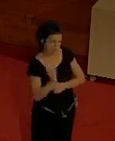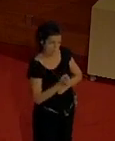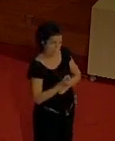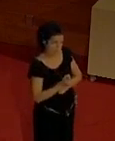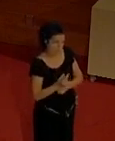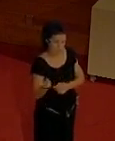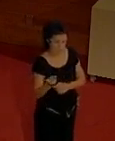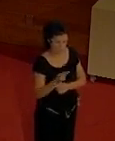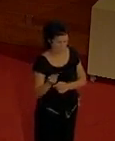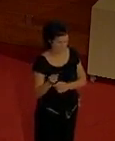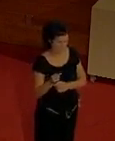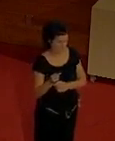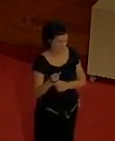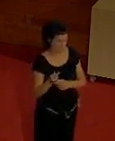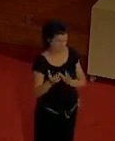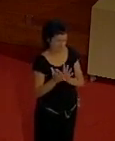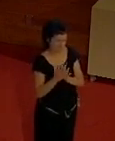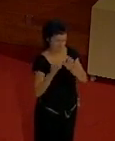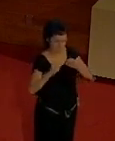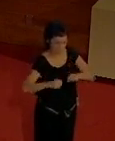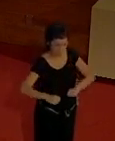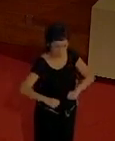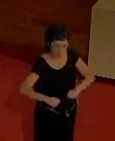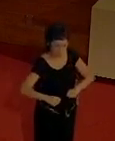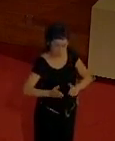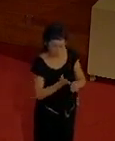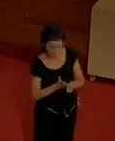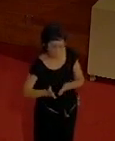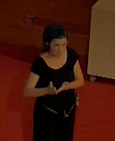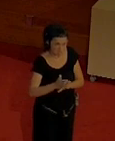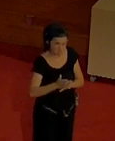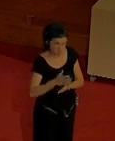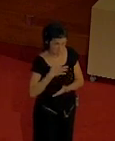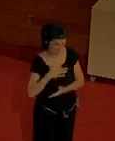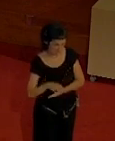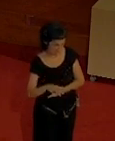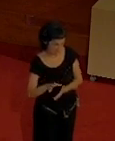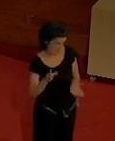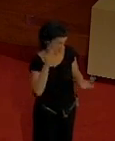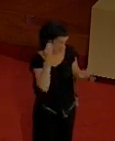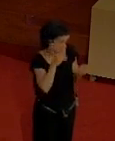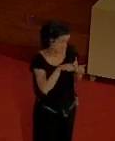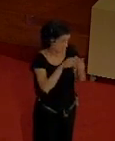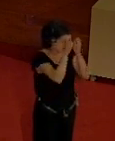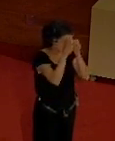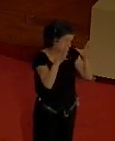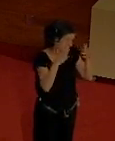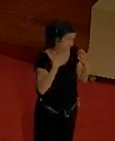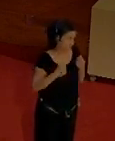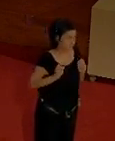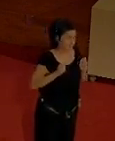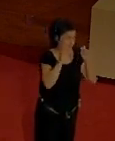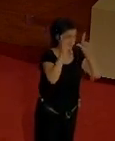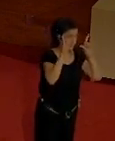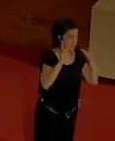una agenda común eh alternativa en el mundo de hoy creo que soñar despiertos Pero hay titulares estos